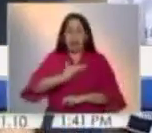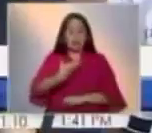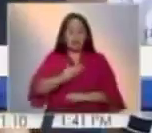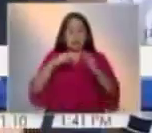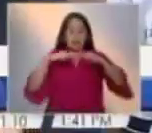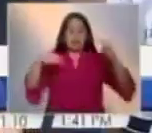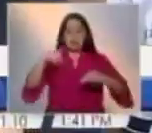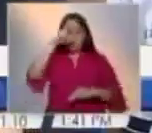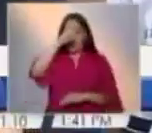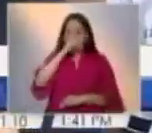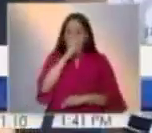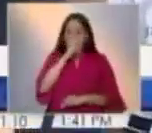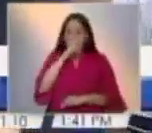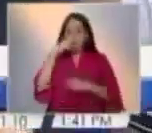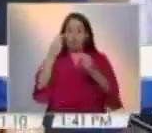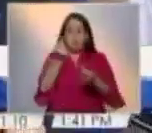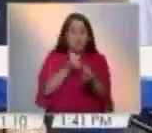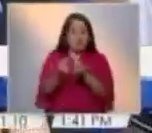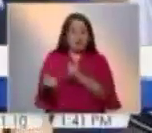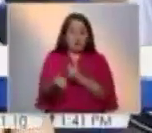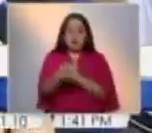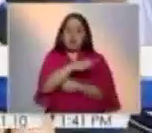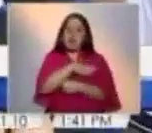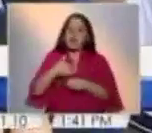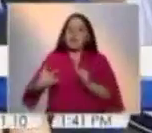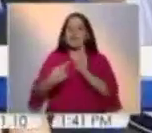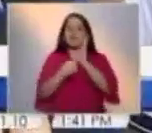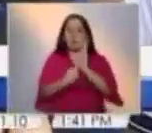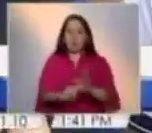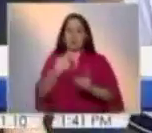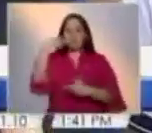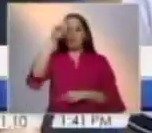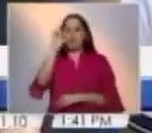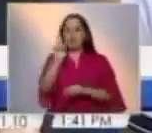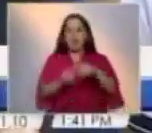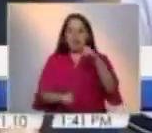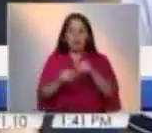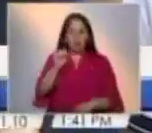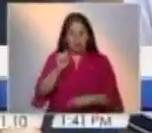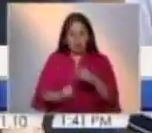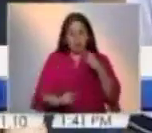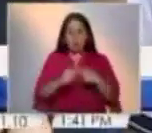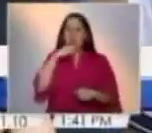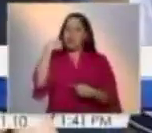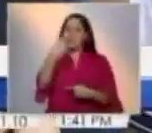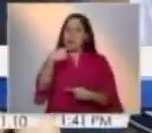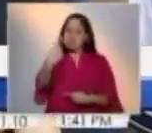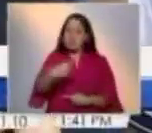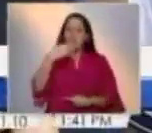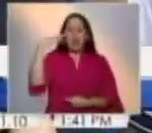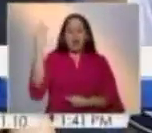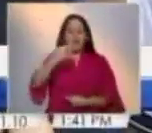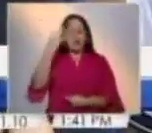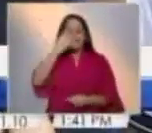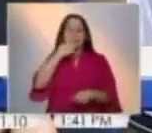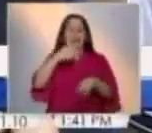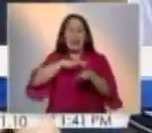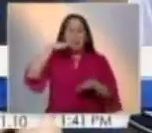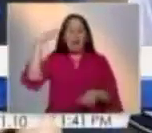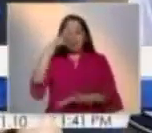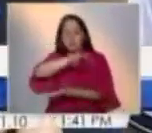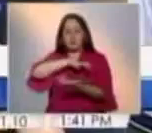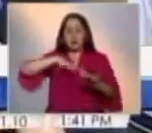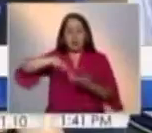la disponibilidad financiera, porque queremos que se demuestre una sola cosa, que hemos estado diciendo la verdad en relación al grave problema en la